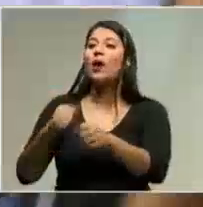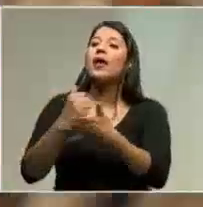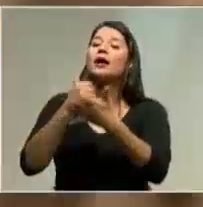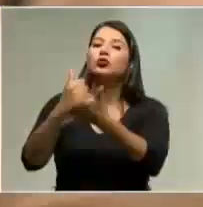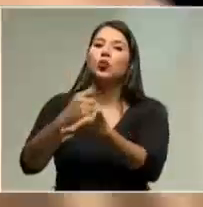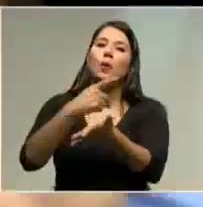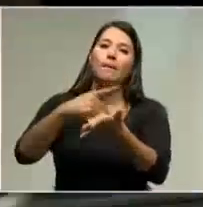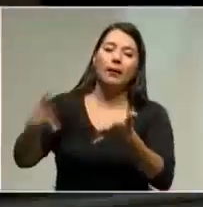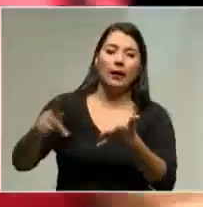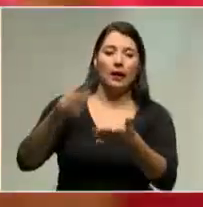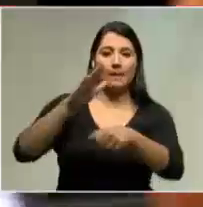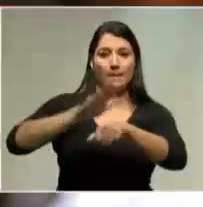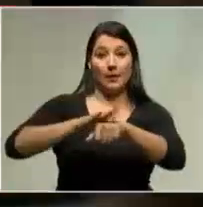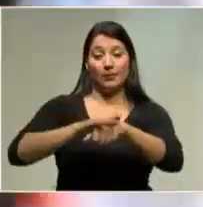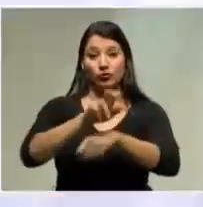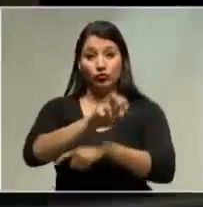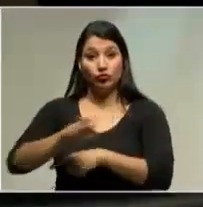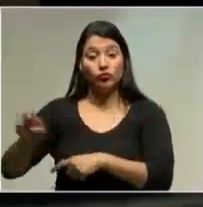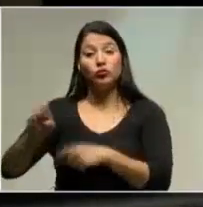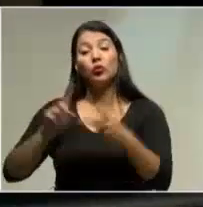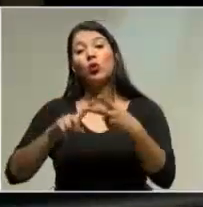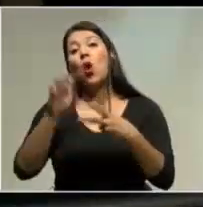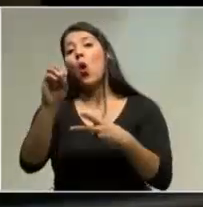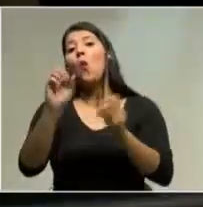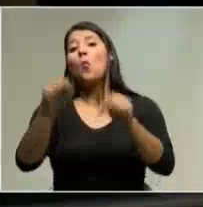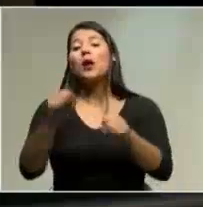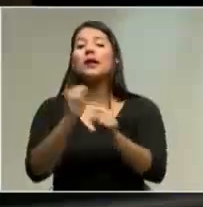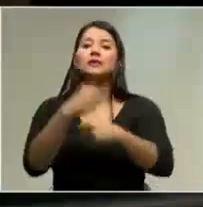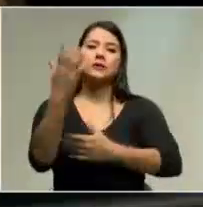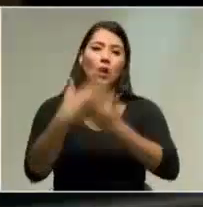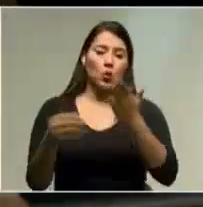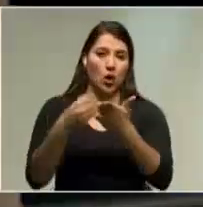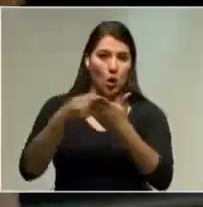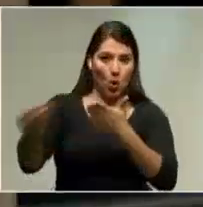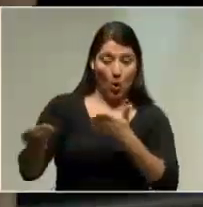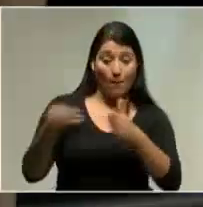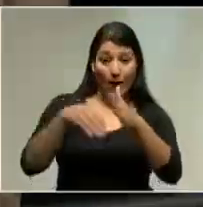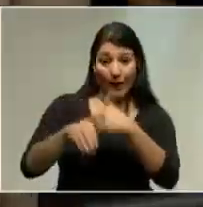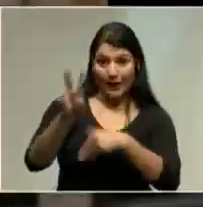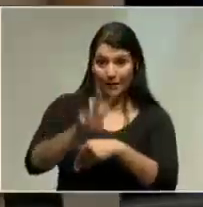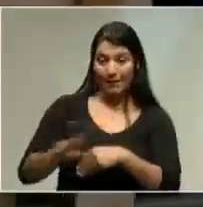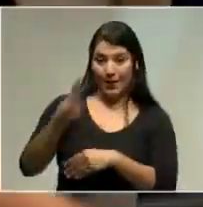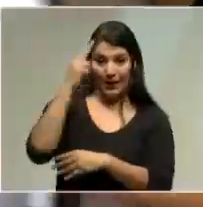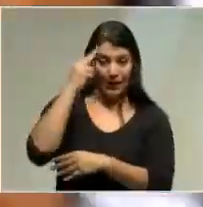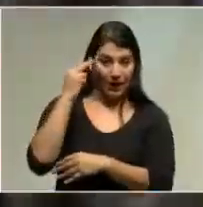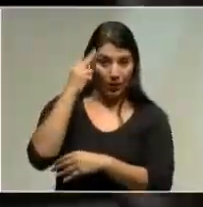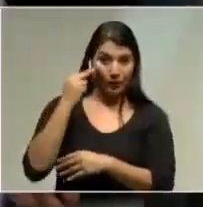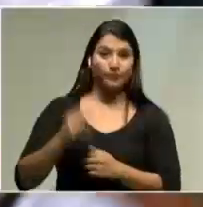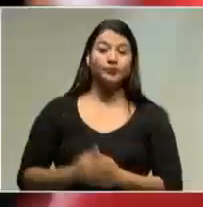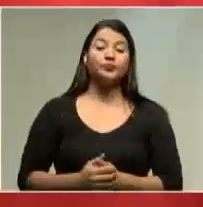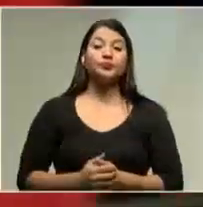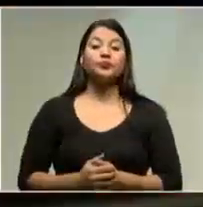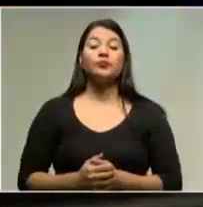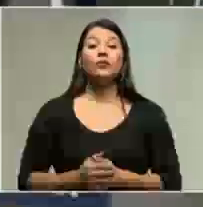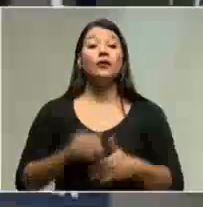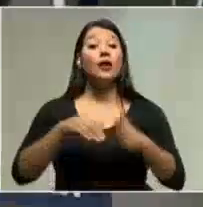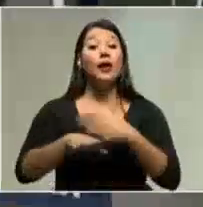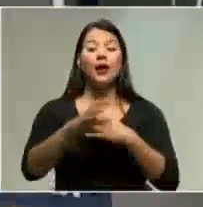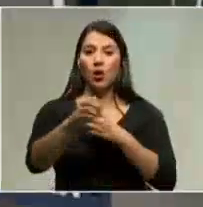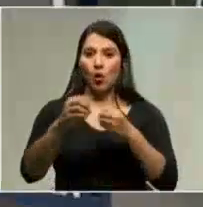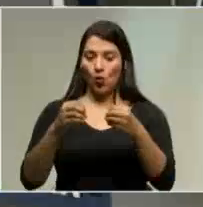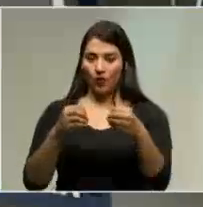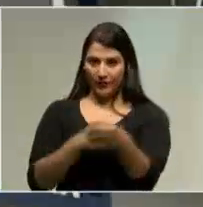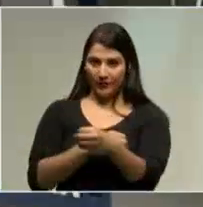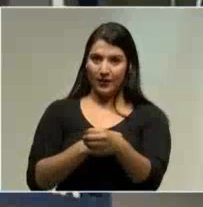marchamo o bien también realizar algunas compras en el Viernes Negro. Precisamente en la